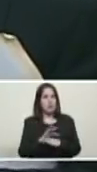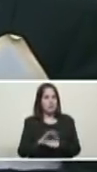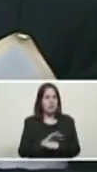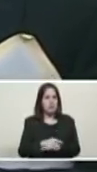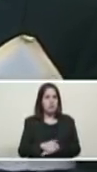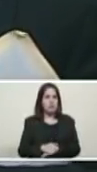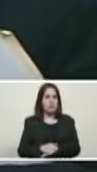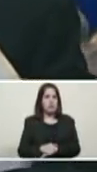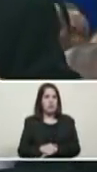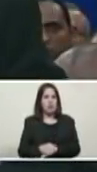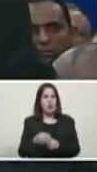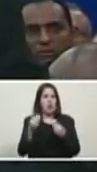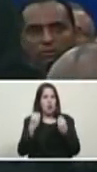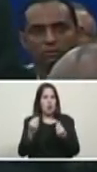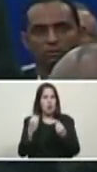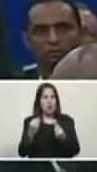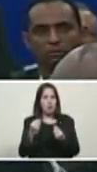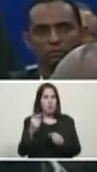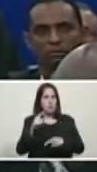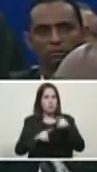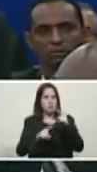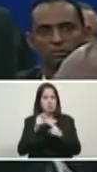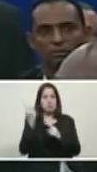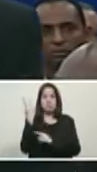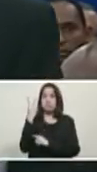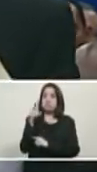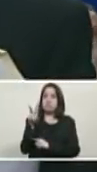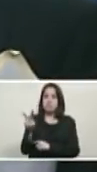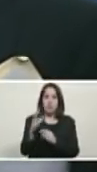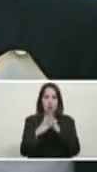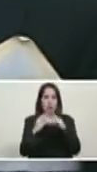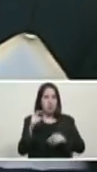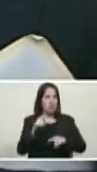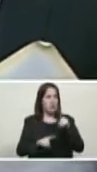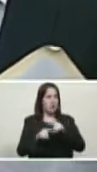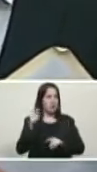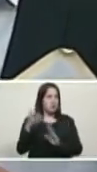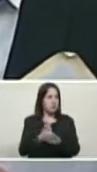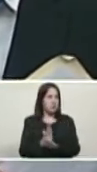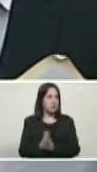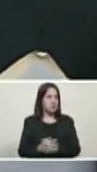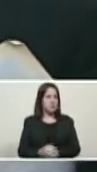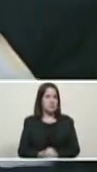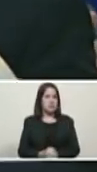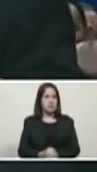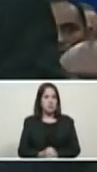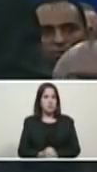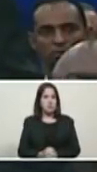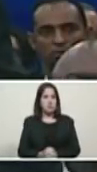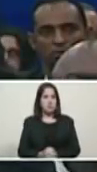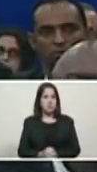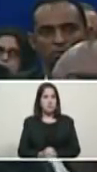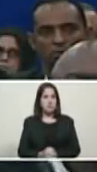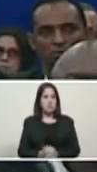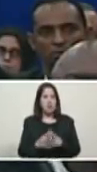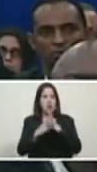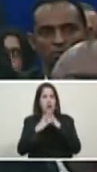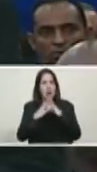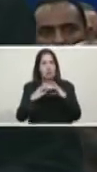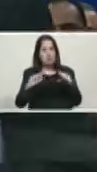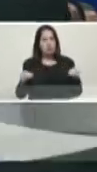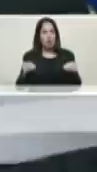venezuela bella voltear hacia todas nuestras estatuas hacia todos nuestros monumentos hacia todos nuestros sitios patrimoniales